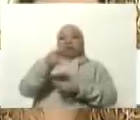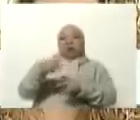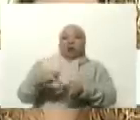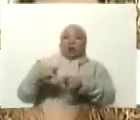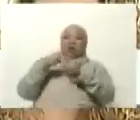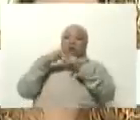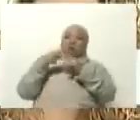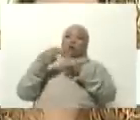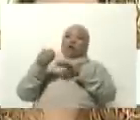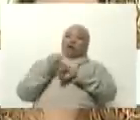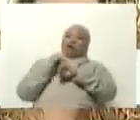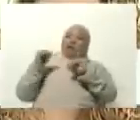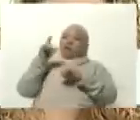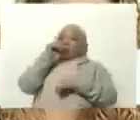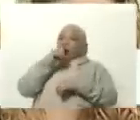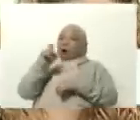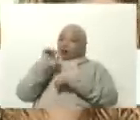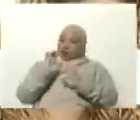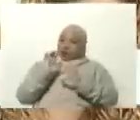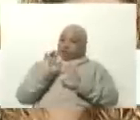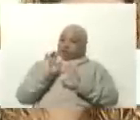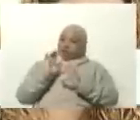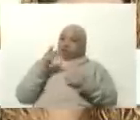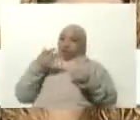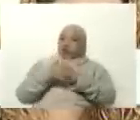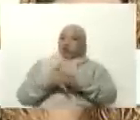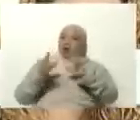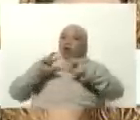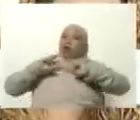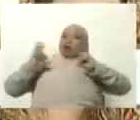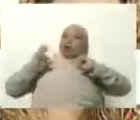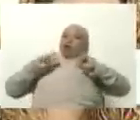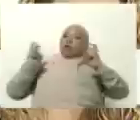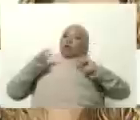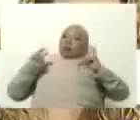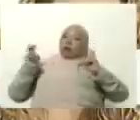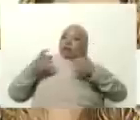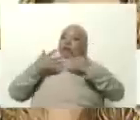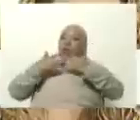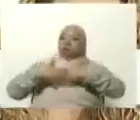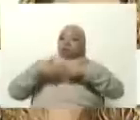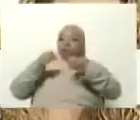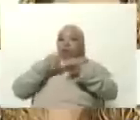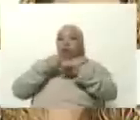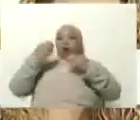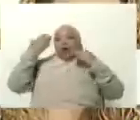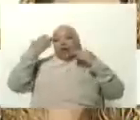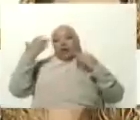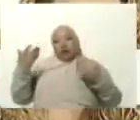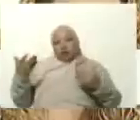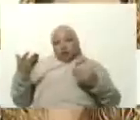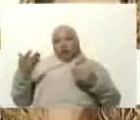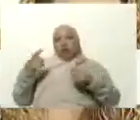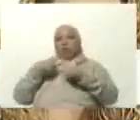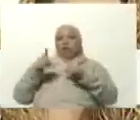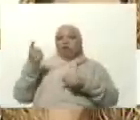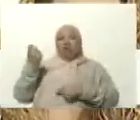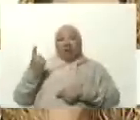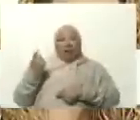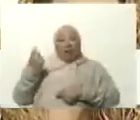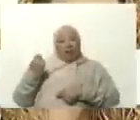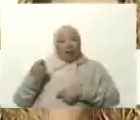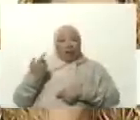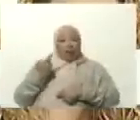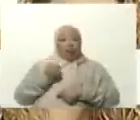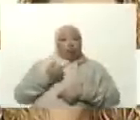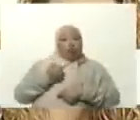recursos antes de que finalice el año? Sobre el tema de Chevron, el presidente saludó la medida, pero dijo que no era suficiente.